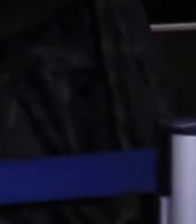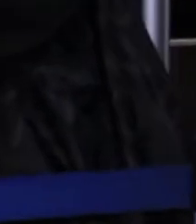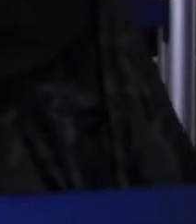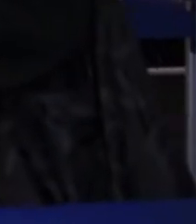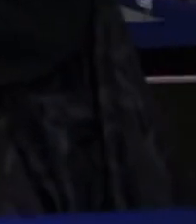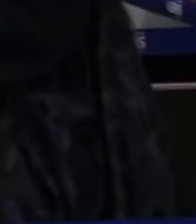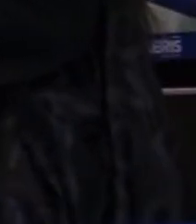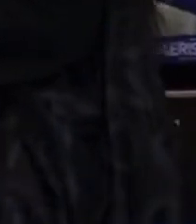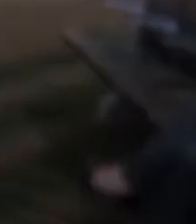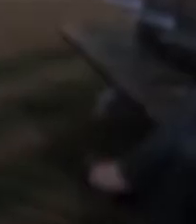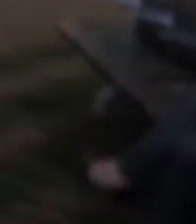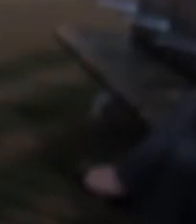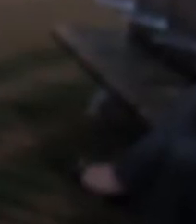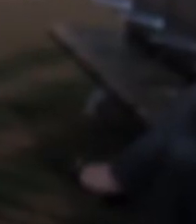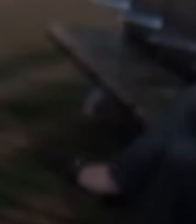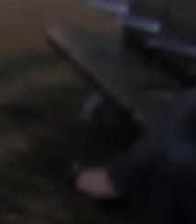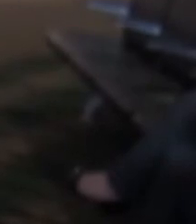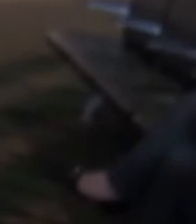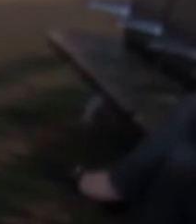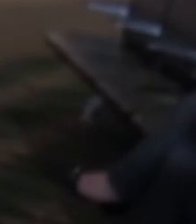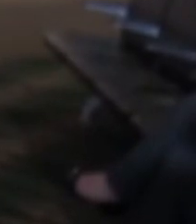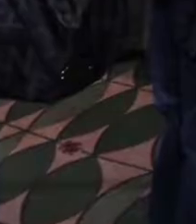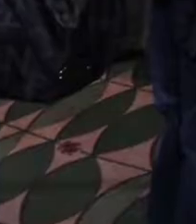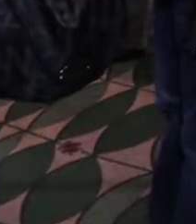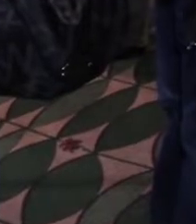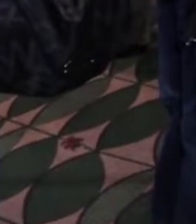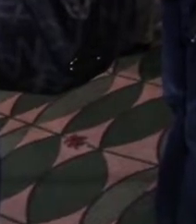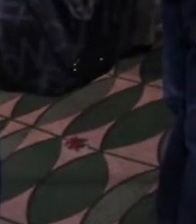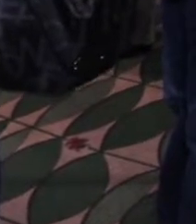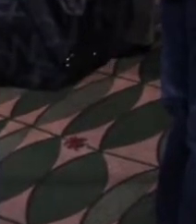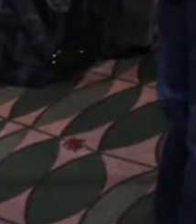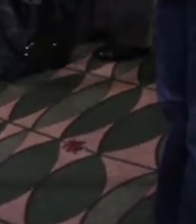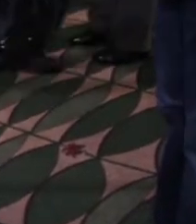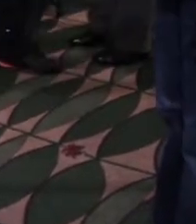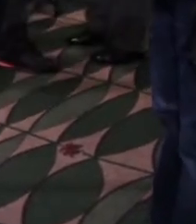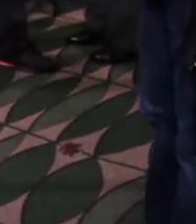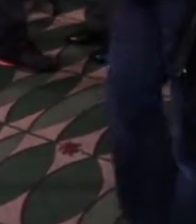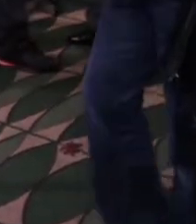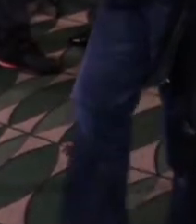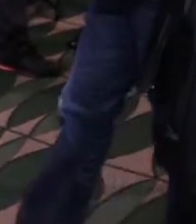Ok. Muchas gracias, chao.